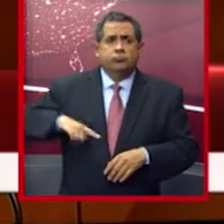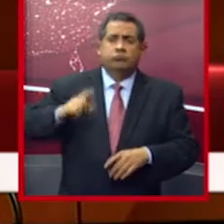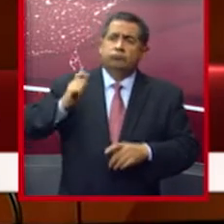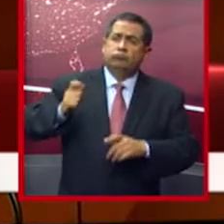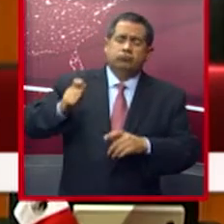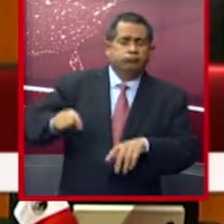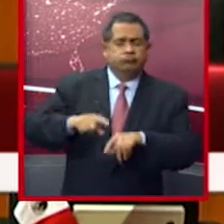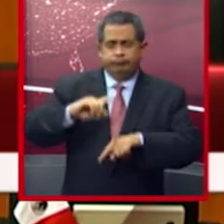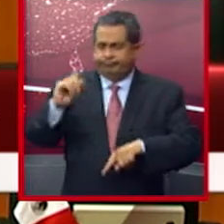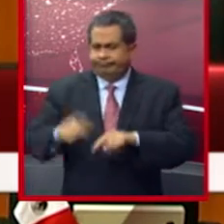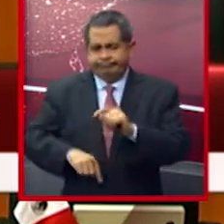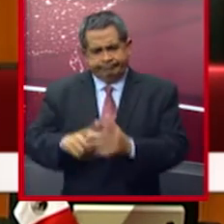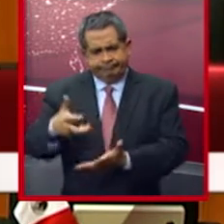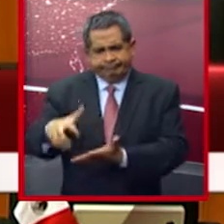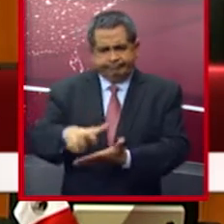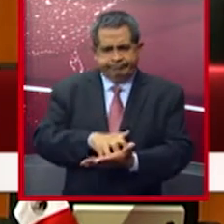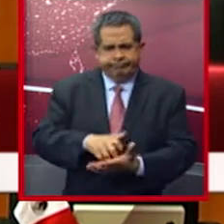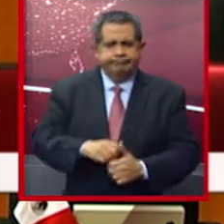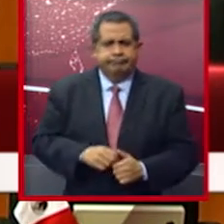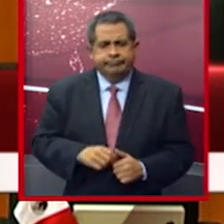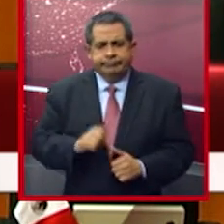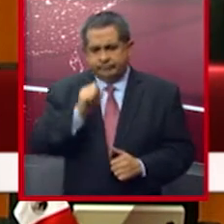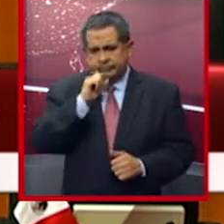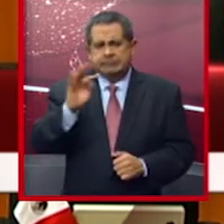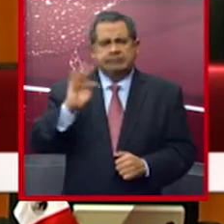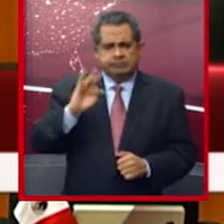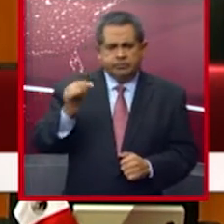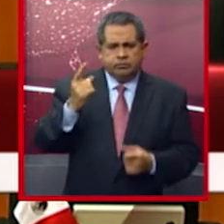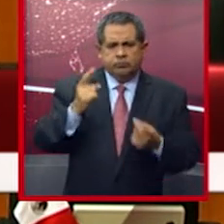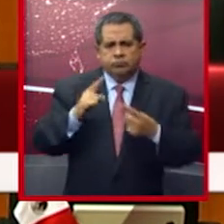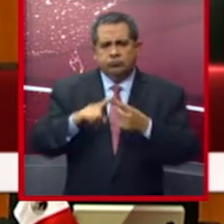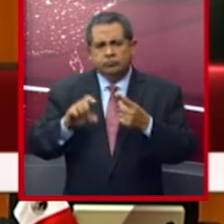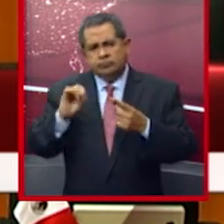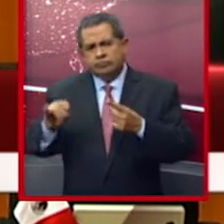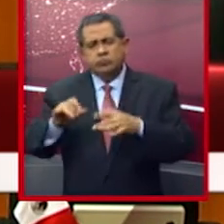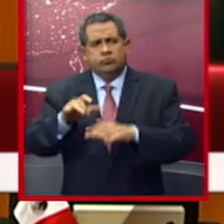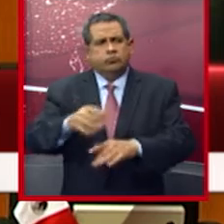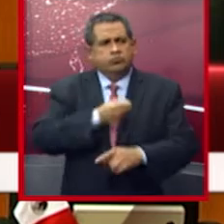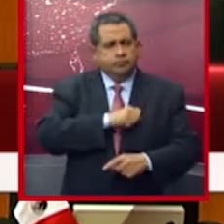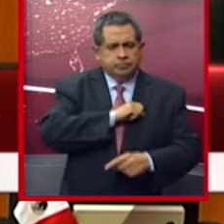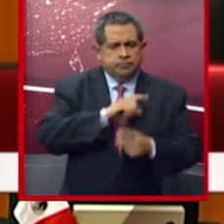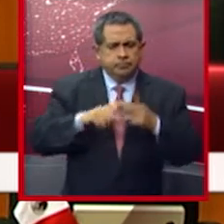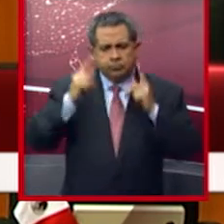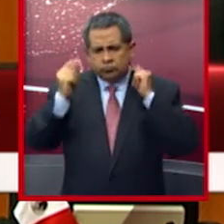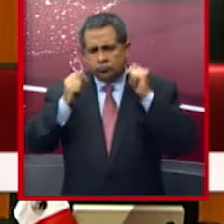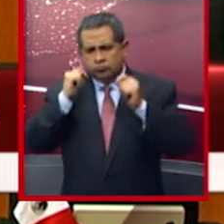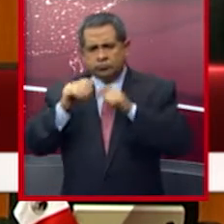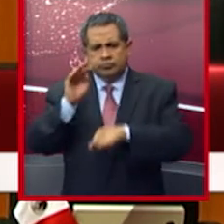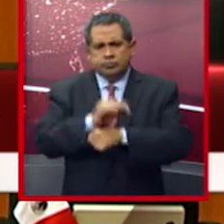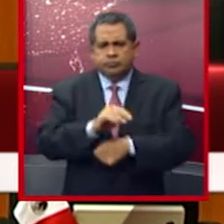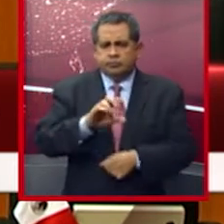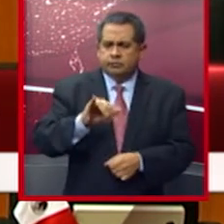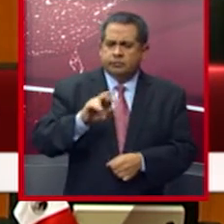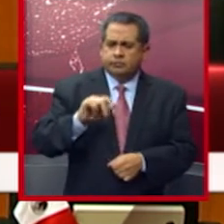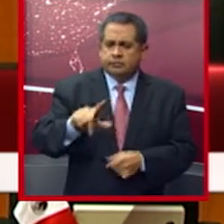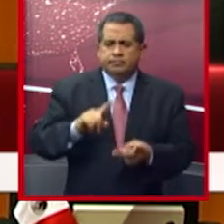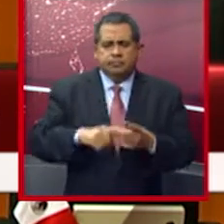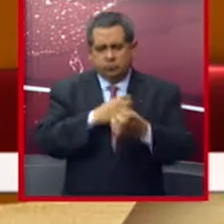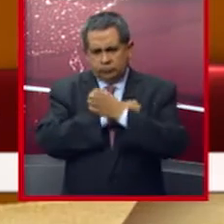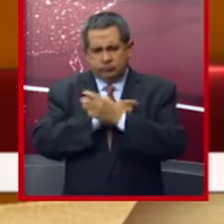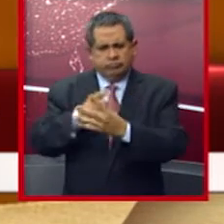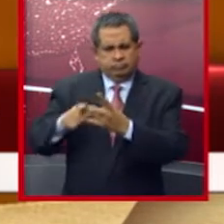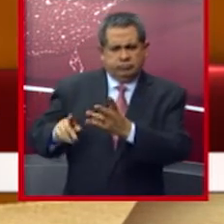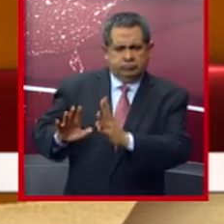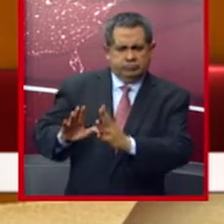gubernamental. Desde luego, preservando los relativos a salud, turismo, protección civil y educación.